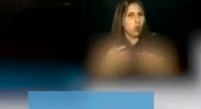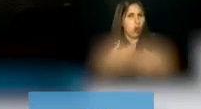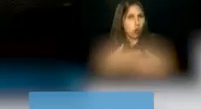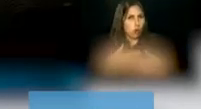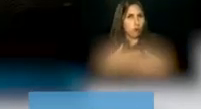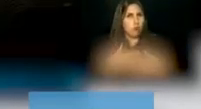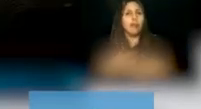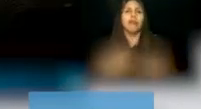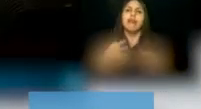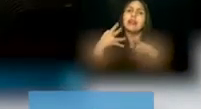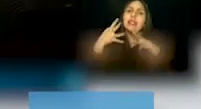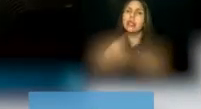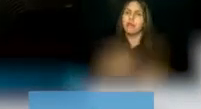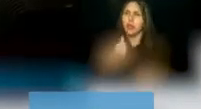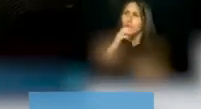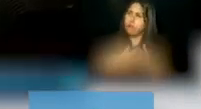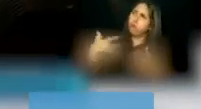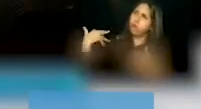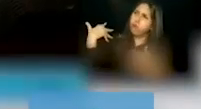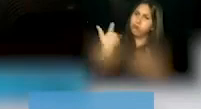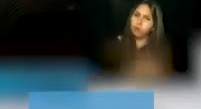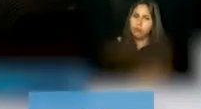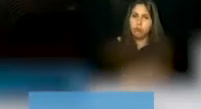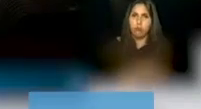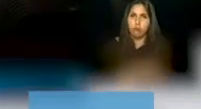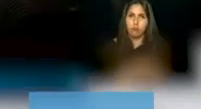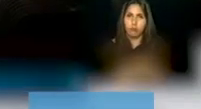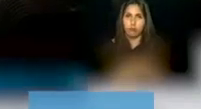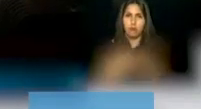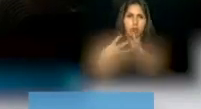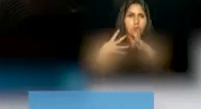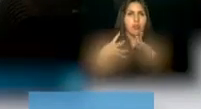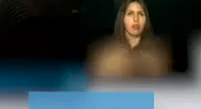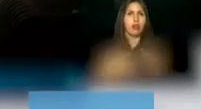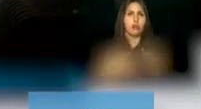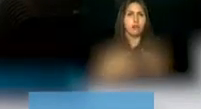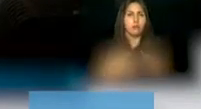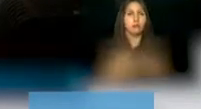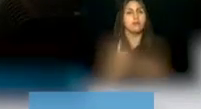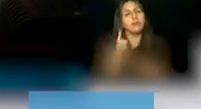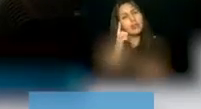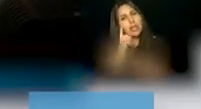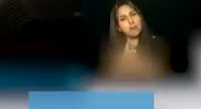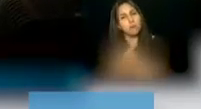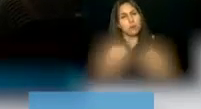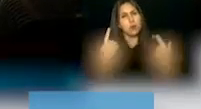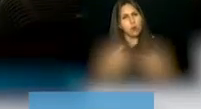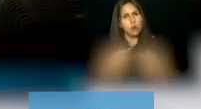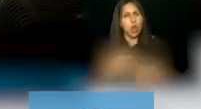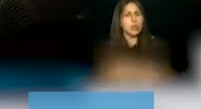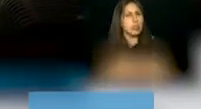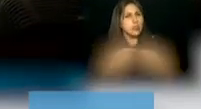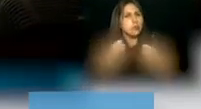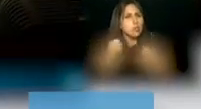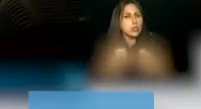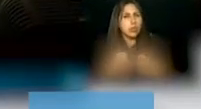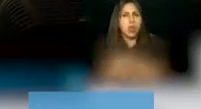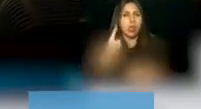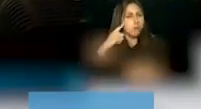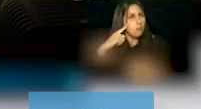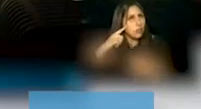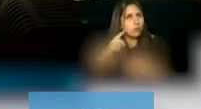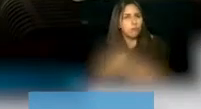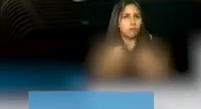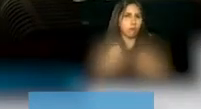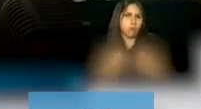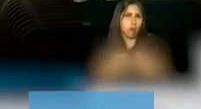está haciendo el otro. Lo va a decir varias veces Martínez, repartija, digamos, ¿no? Lo que es la coalición, que es